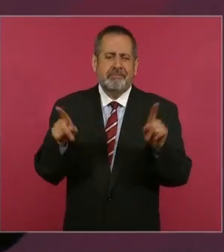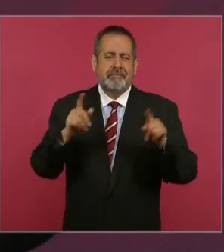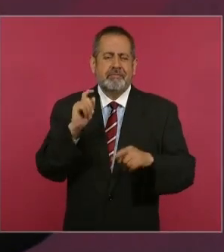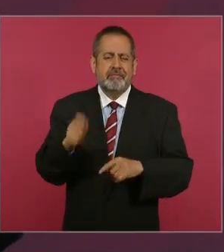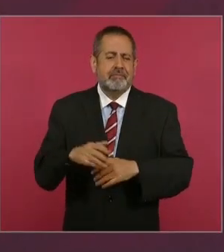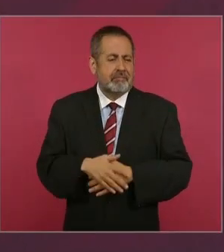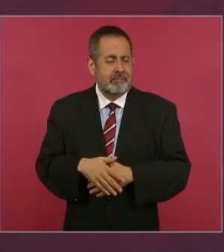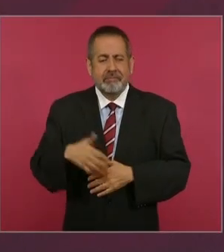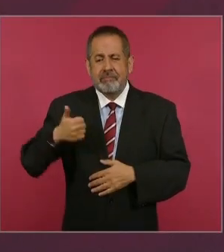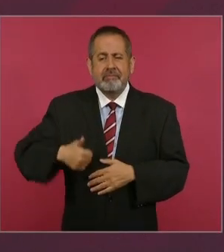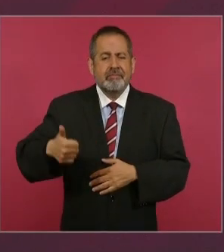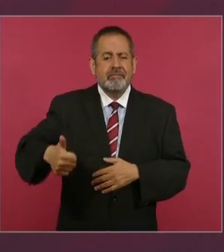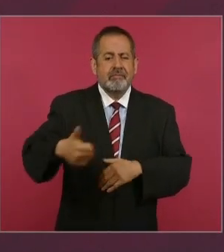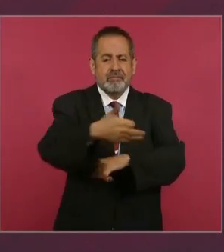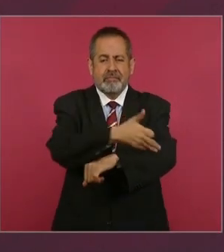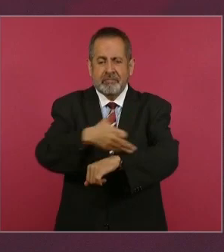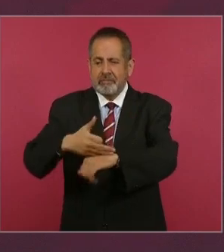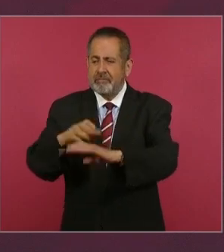las